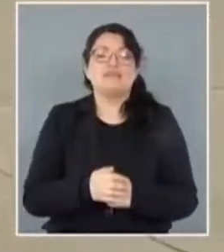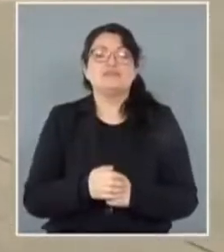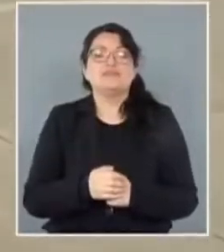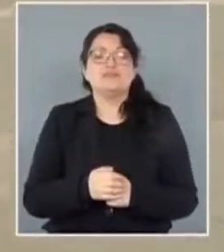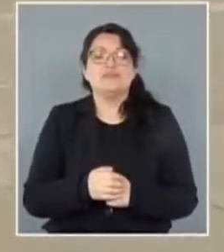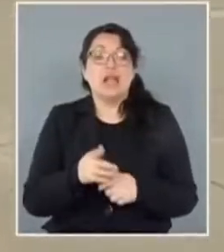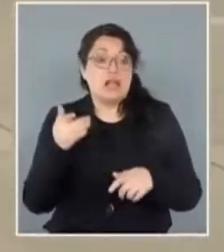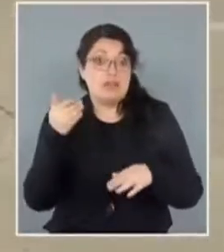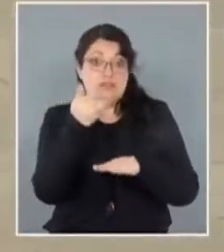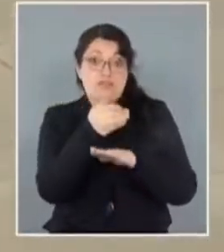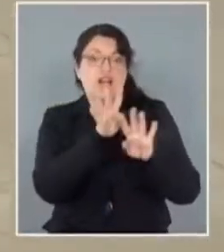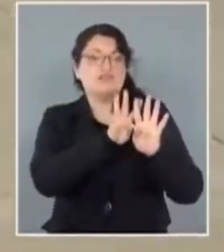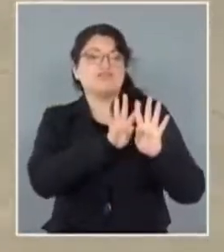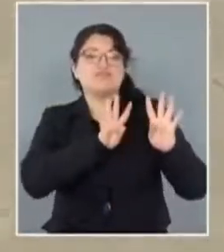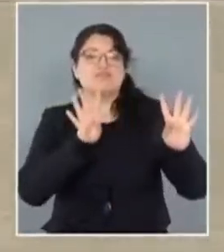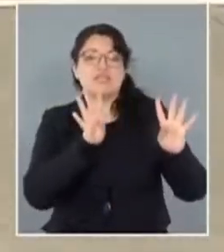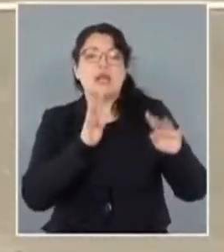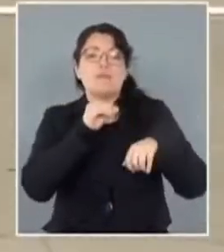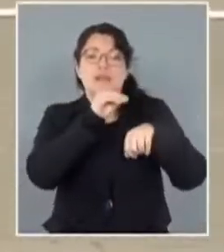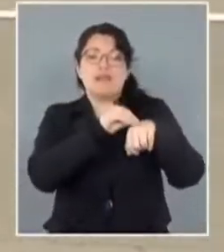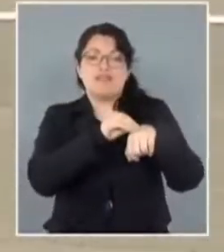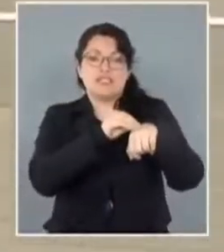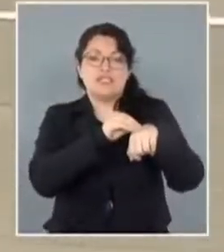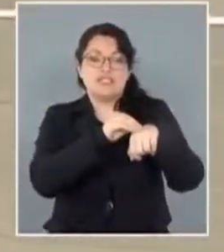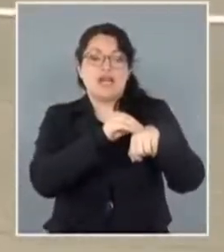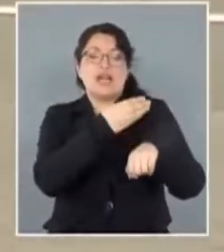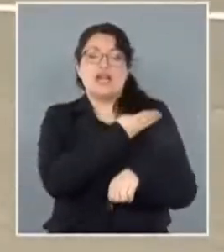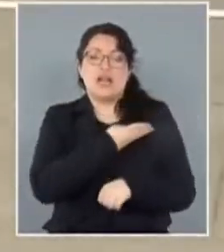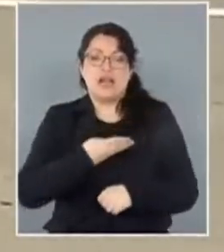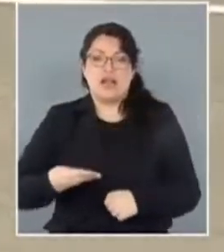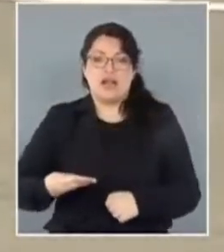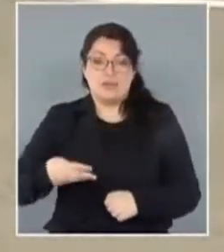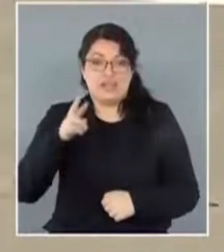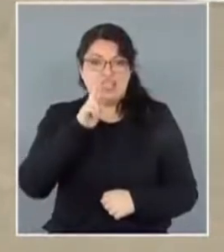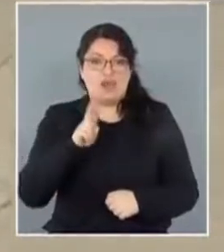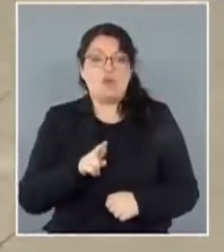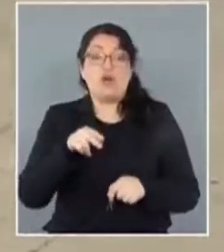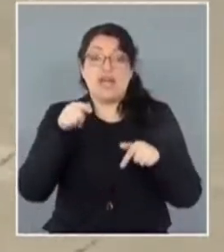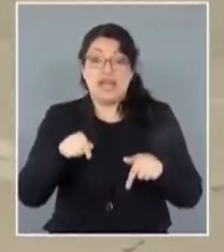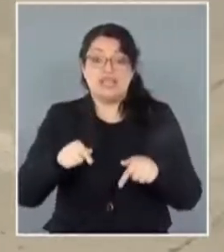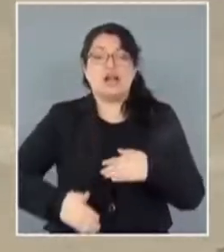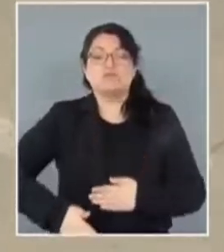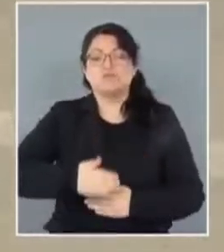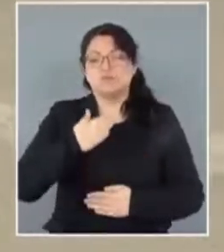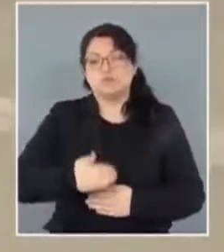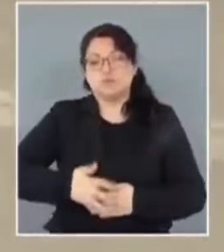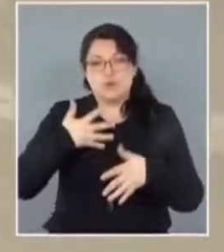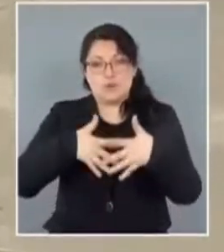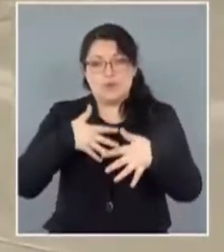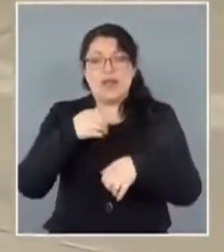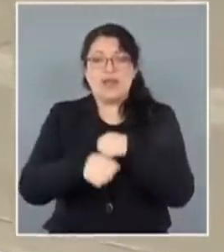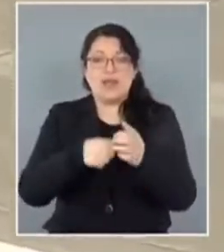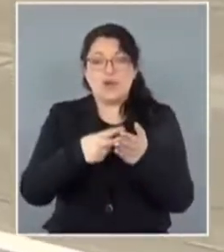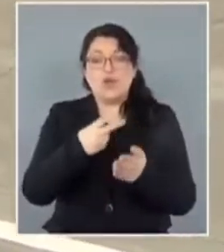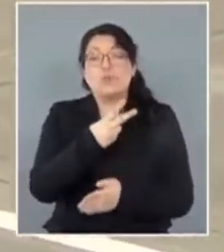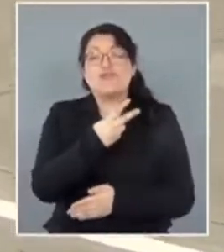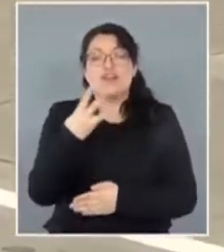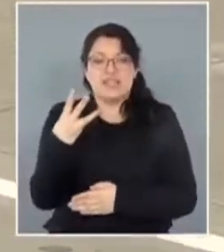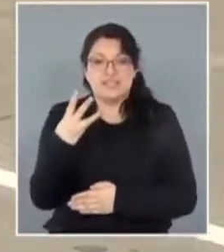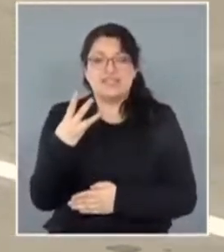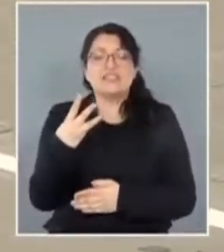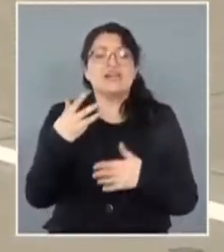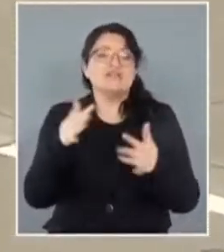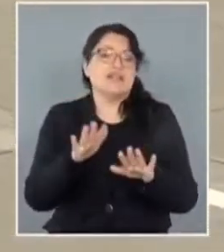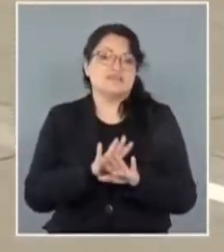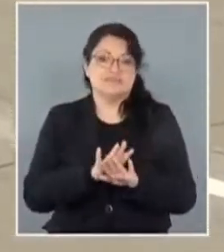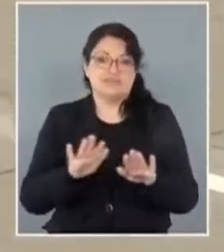oficial para informar a su excelencia el presidente de la República que la gran parada militar año 2023